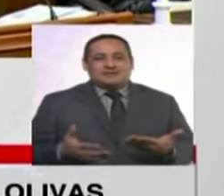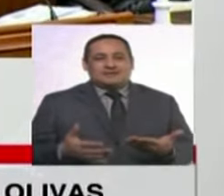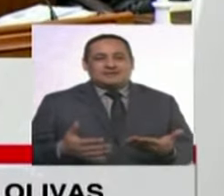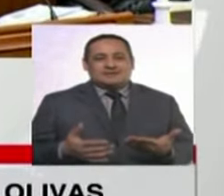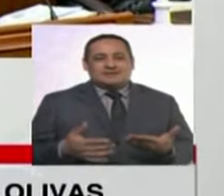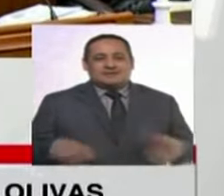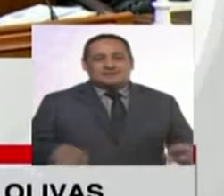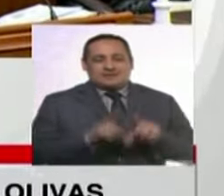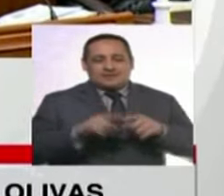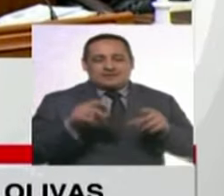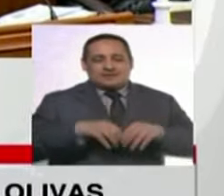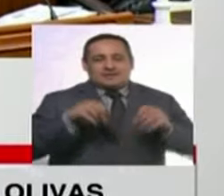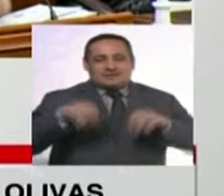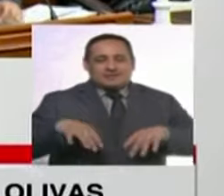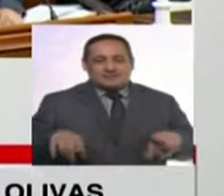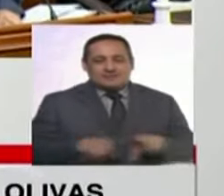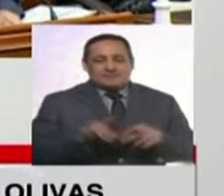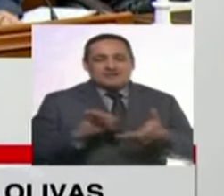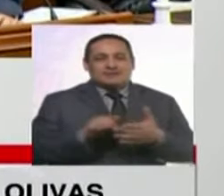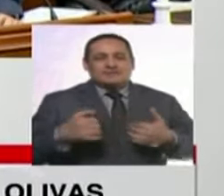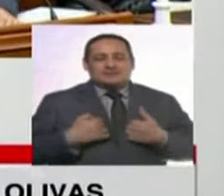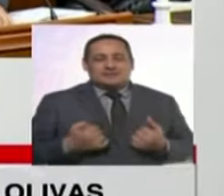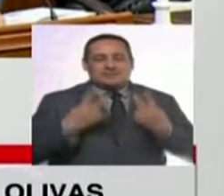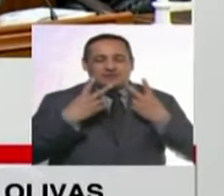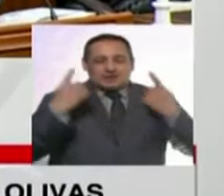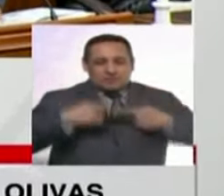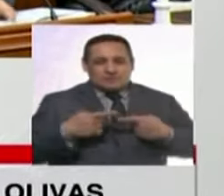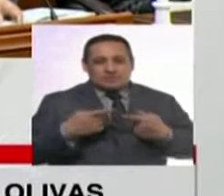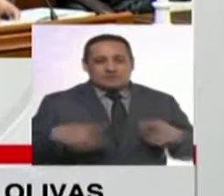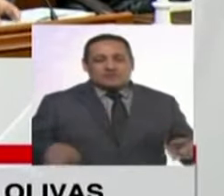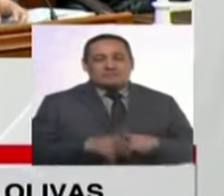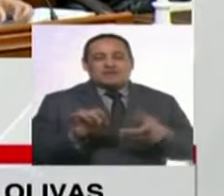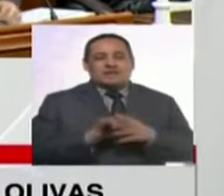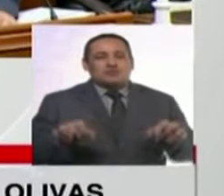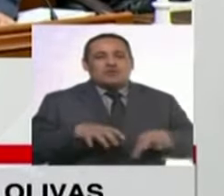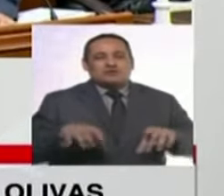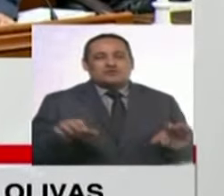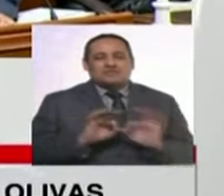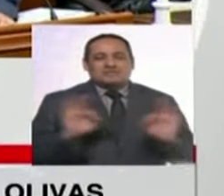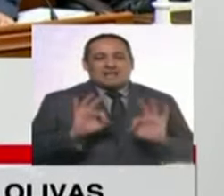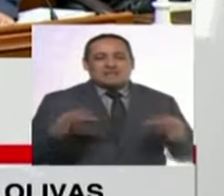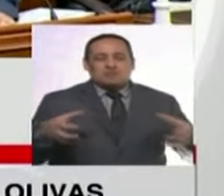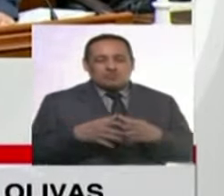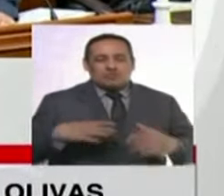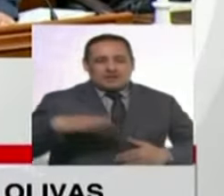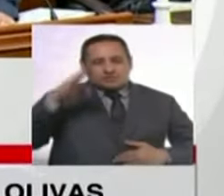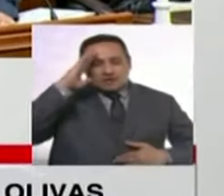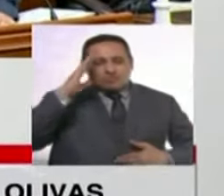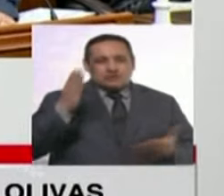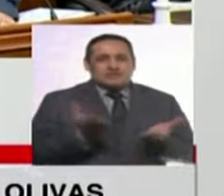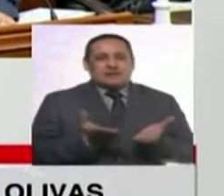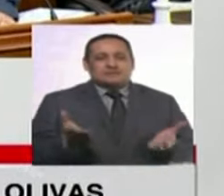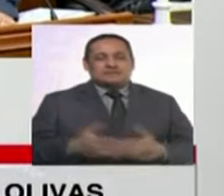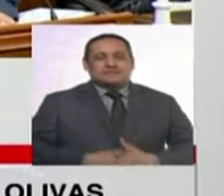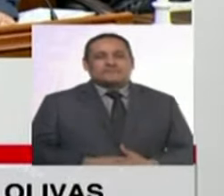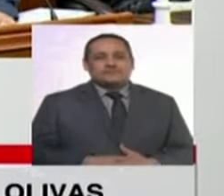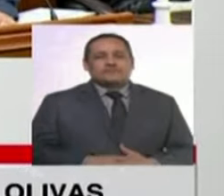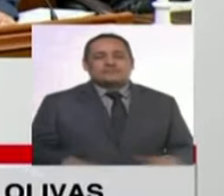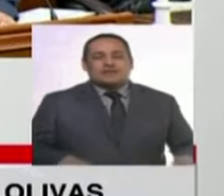un paso al costado porque no he hecho nada por las escuelas de policías